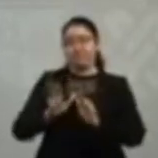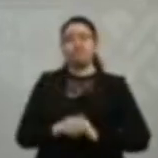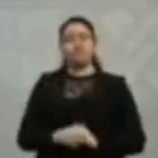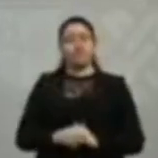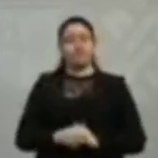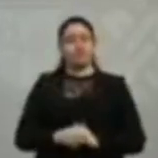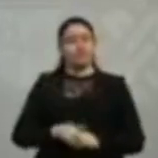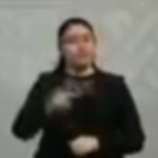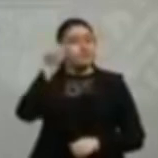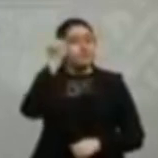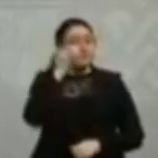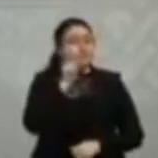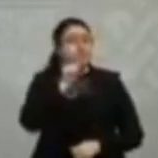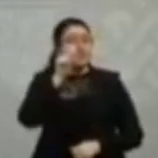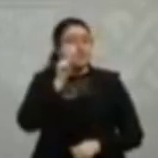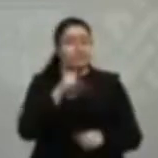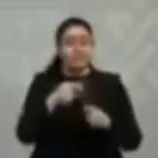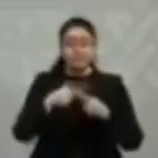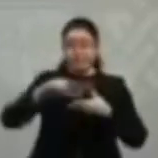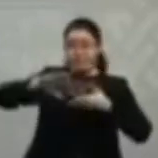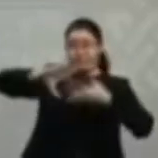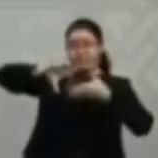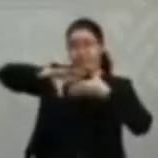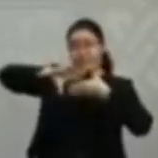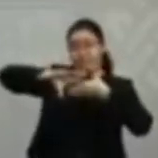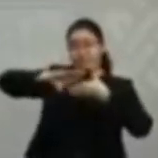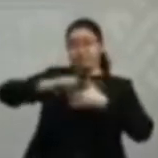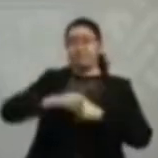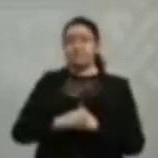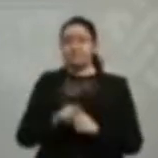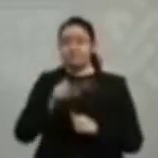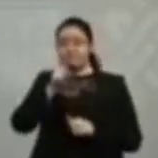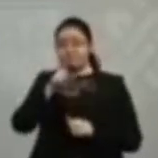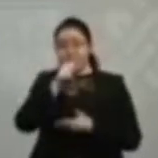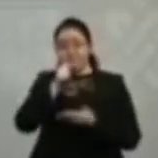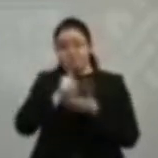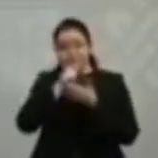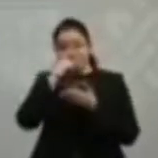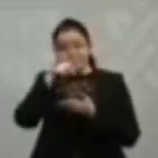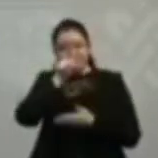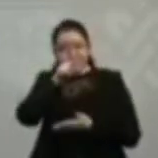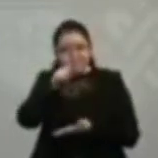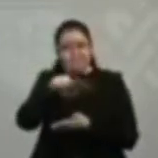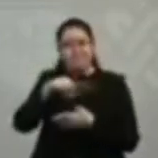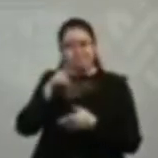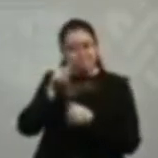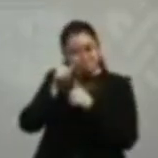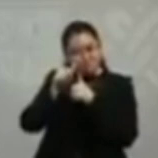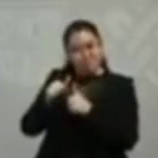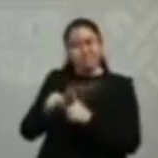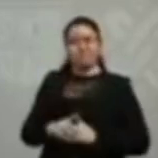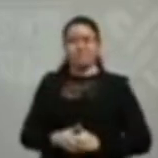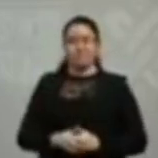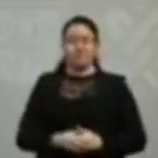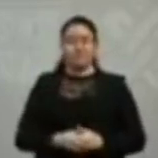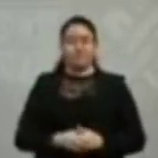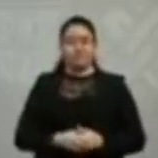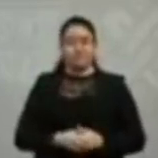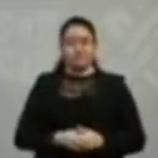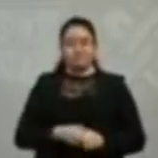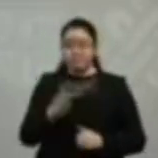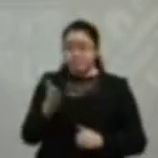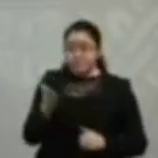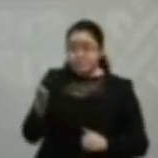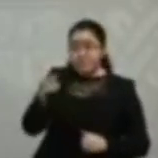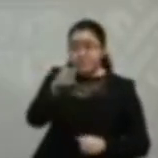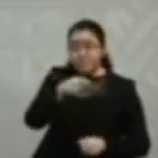Siempre estuvo presente la Comisión de Derechos Humanos de la Ciudad de México. Se les invitó